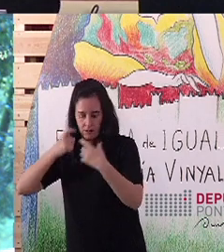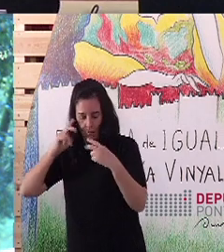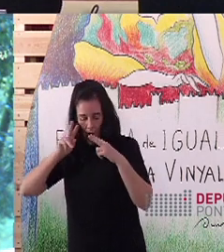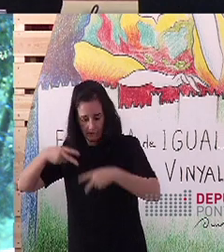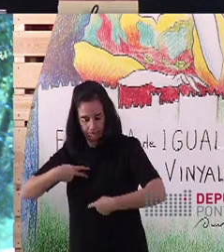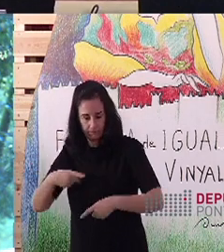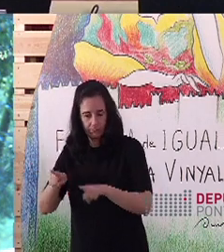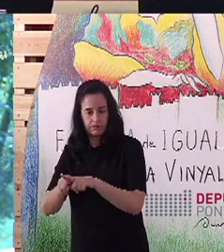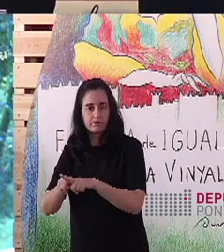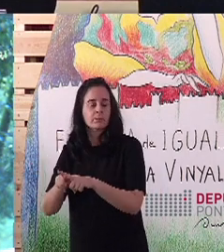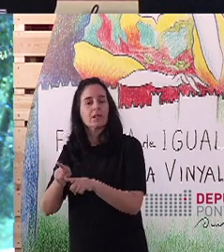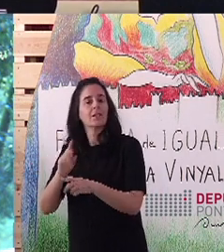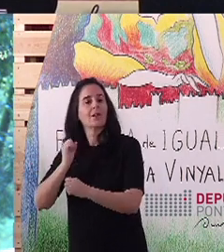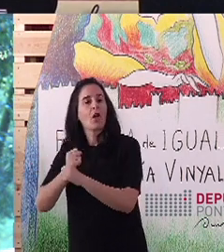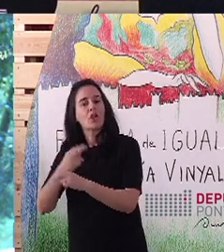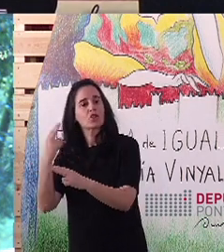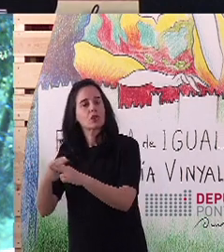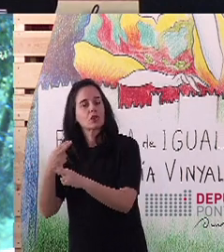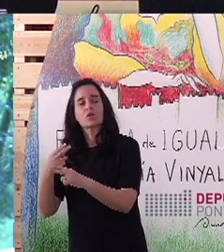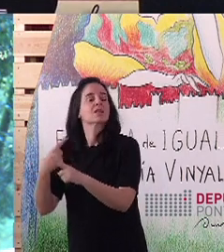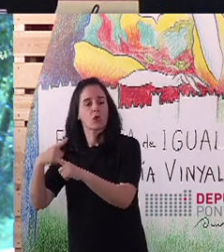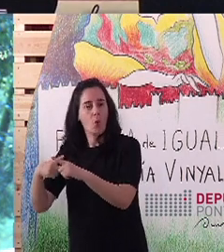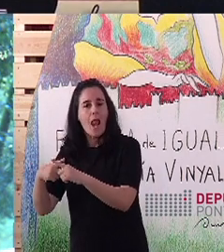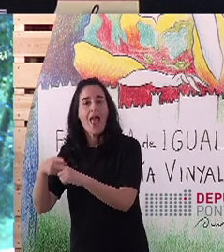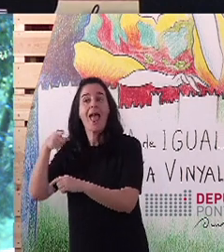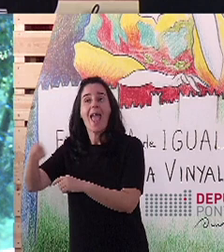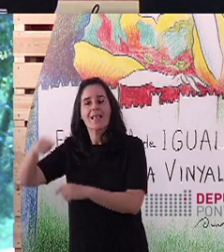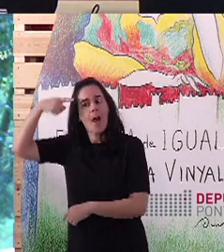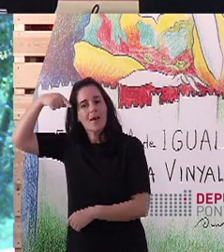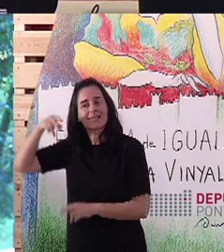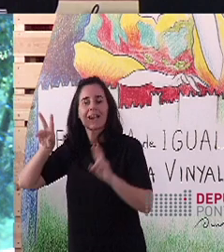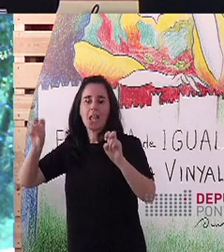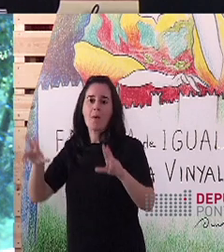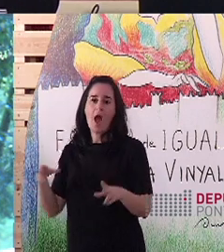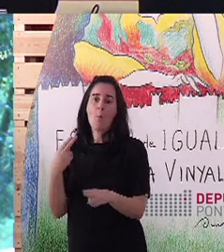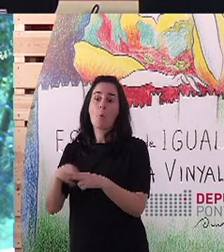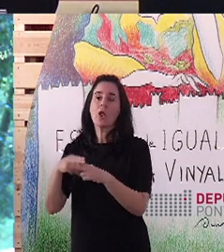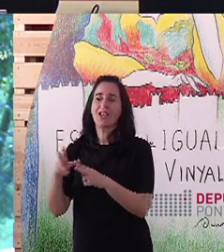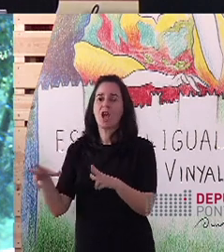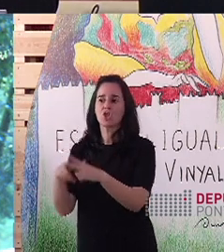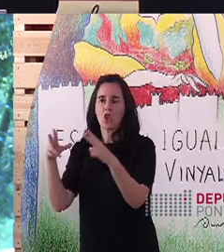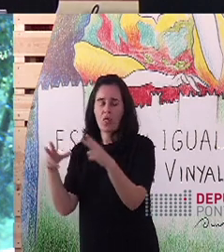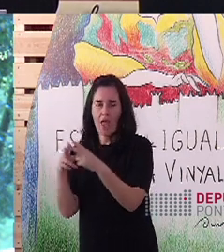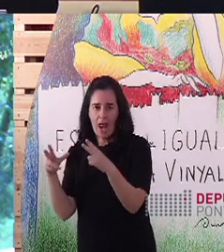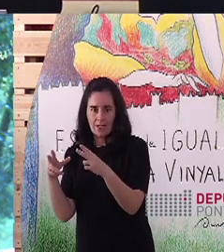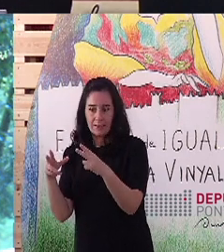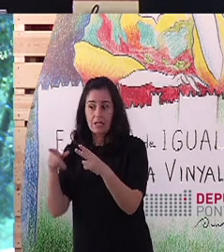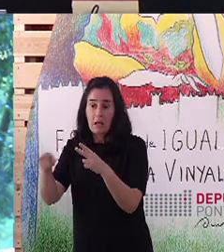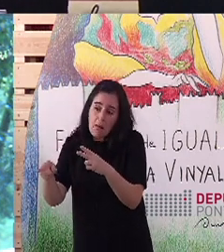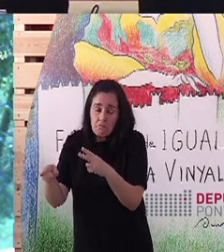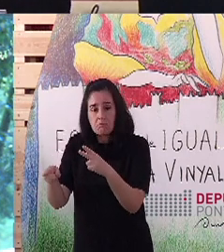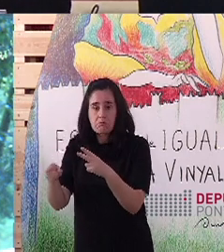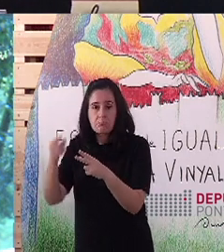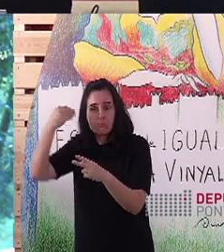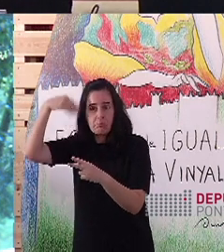estaba haciendo un máster de políticas sociales y quiso hacer unas jornadas en las que